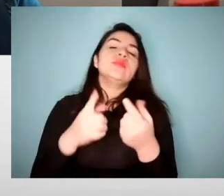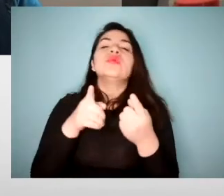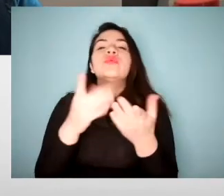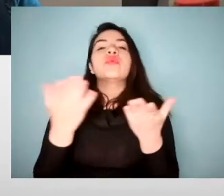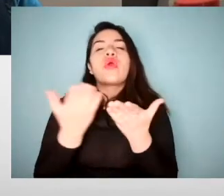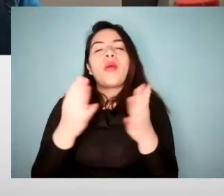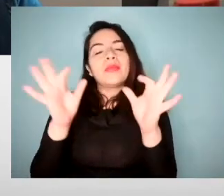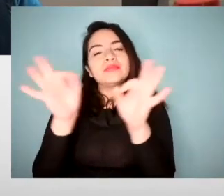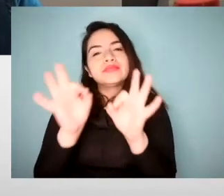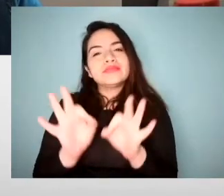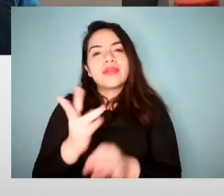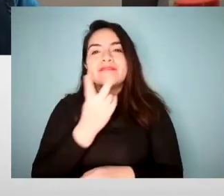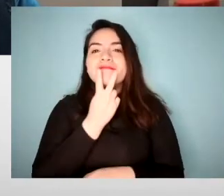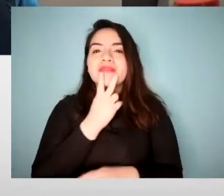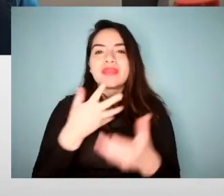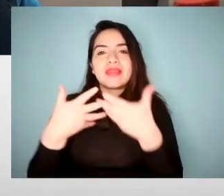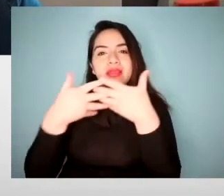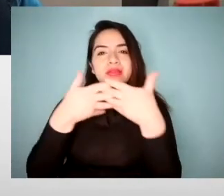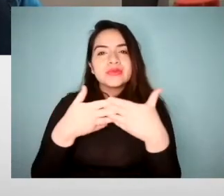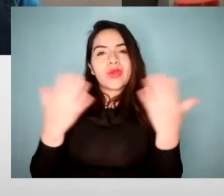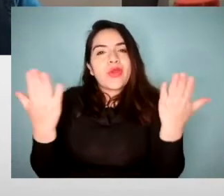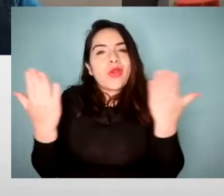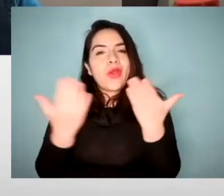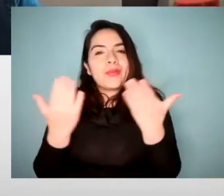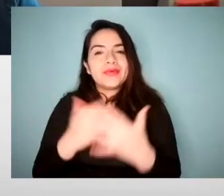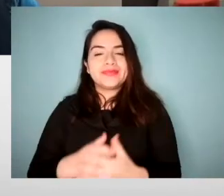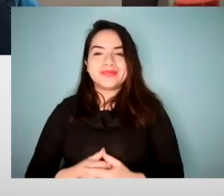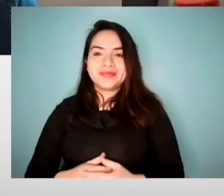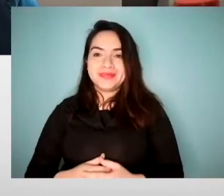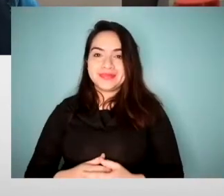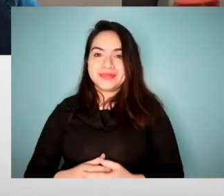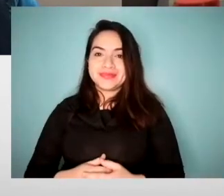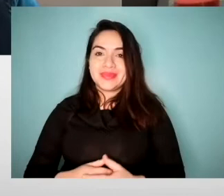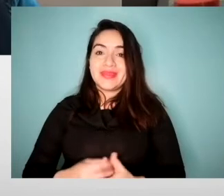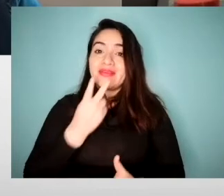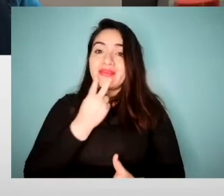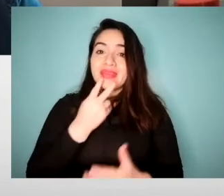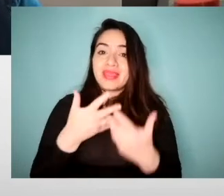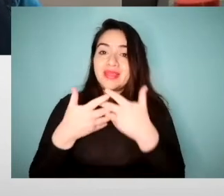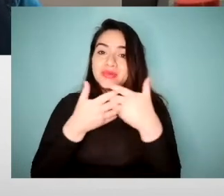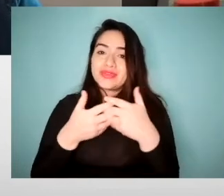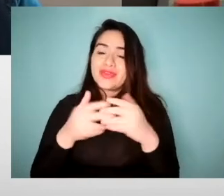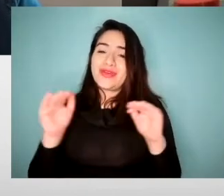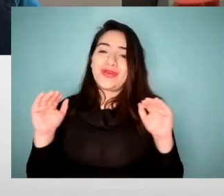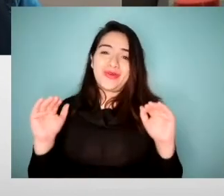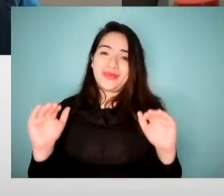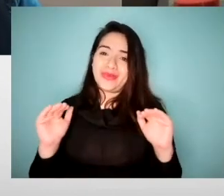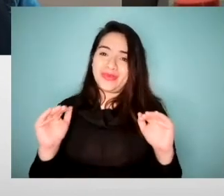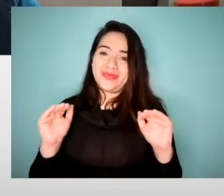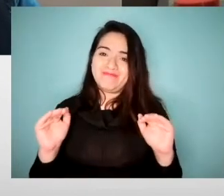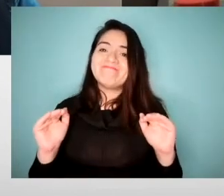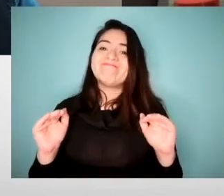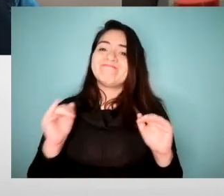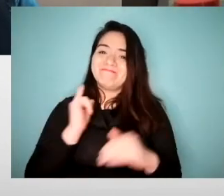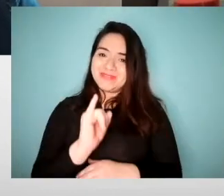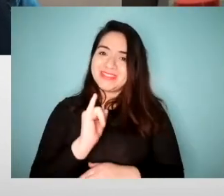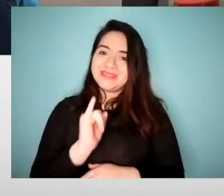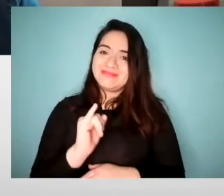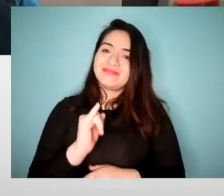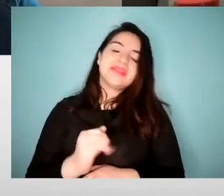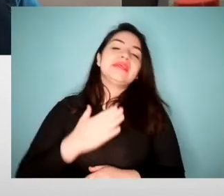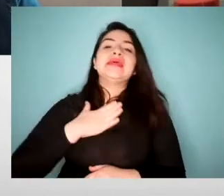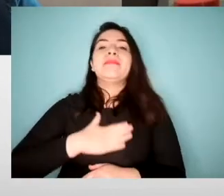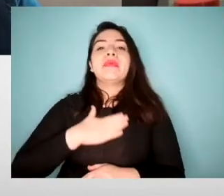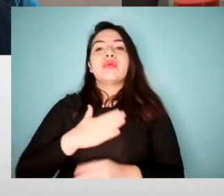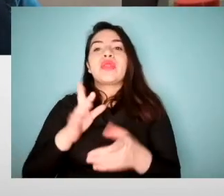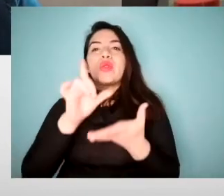Unidos? Bueno, sentí que la vida en Estados Unidos era muy cómoda, me gustaban los amplios espacios